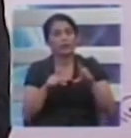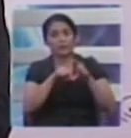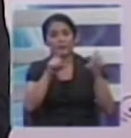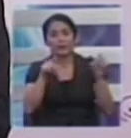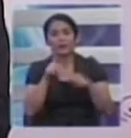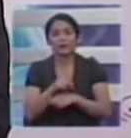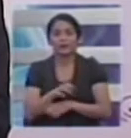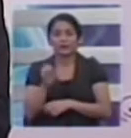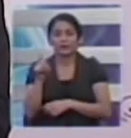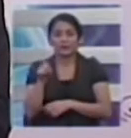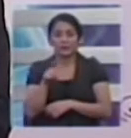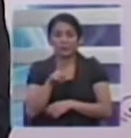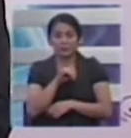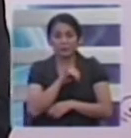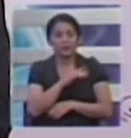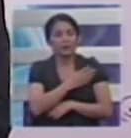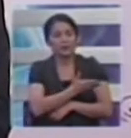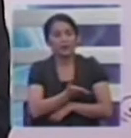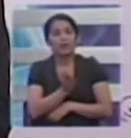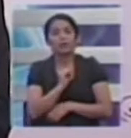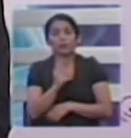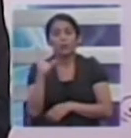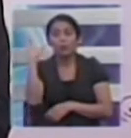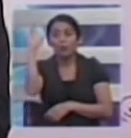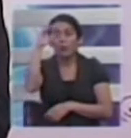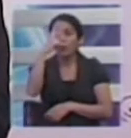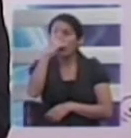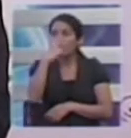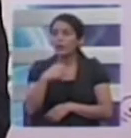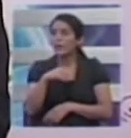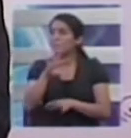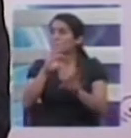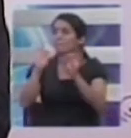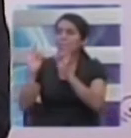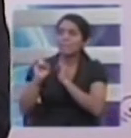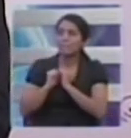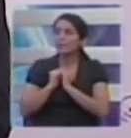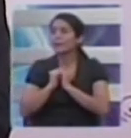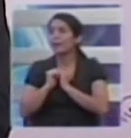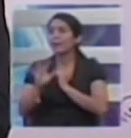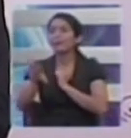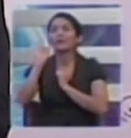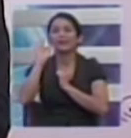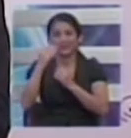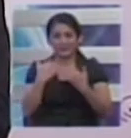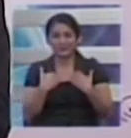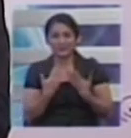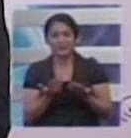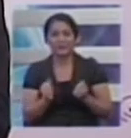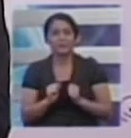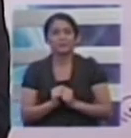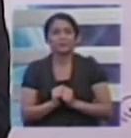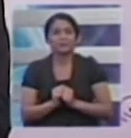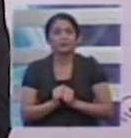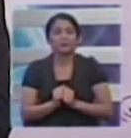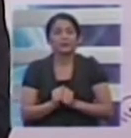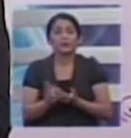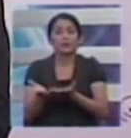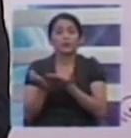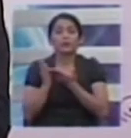otro de los buscadores de reservas. Correcto, otro buscador de reservas. Y hemos sido seleccionados con el premio